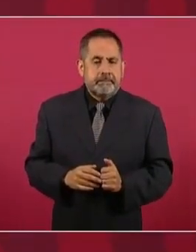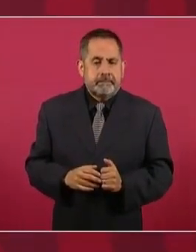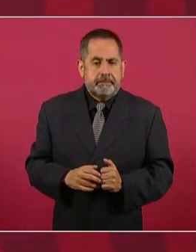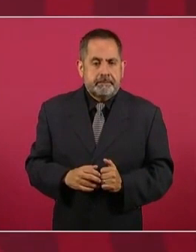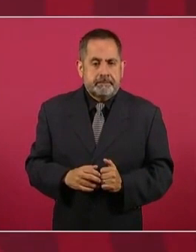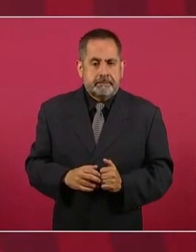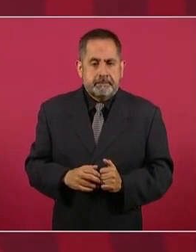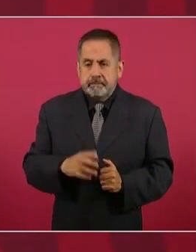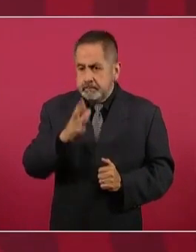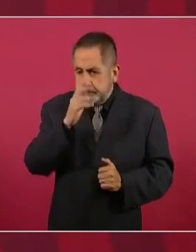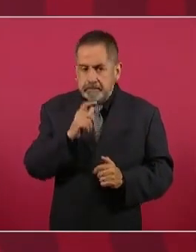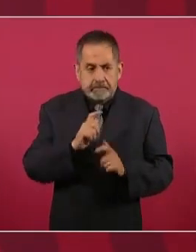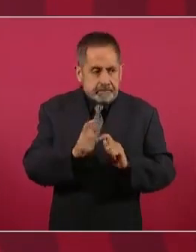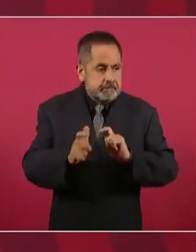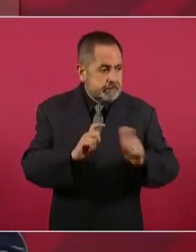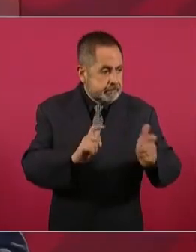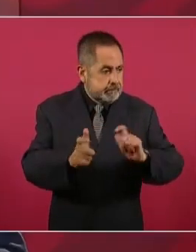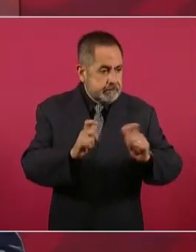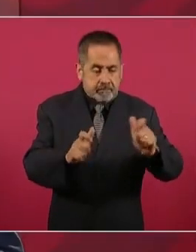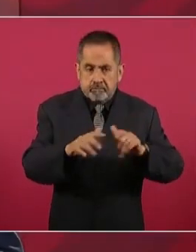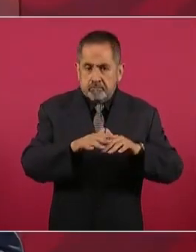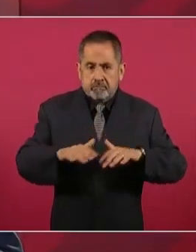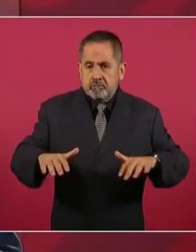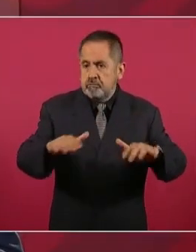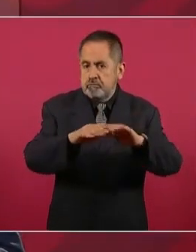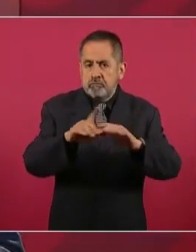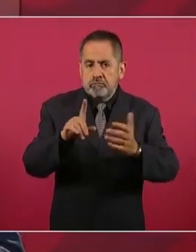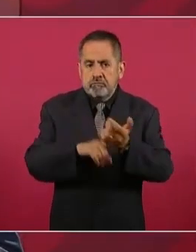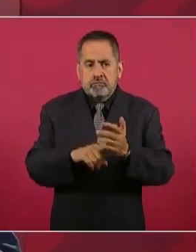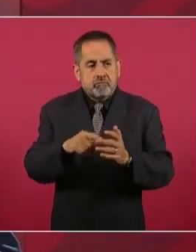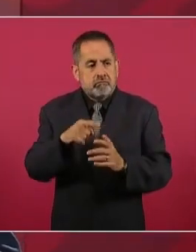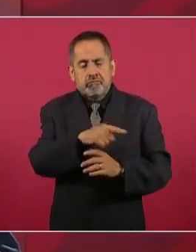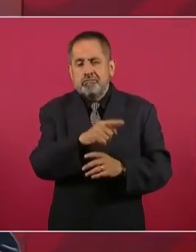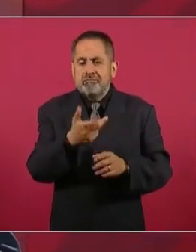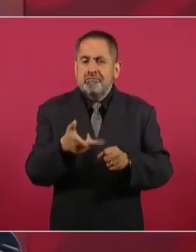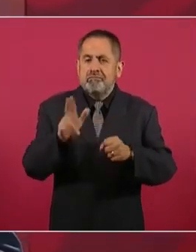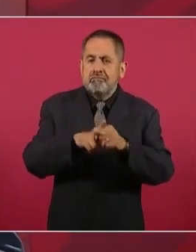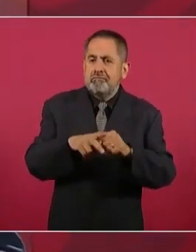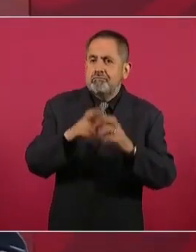ya no pueden mantener un sistema de salud decadente